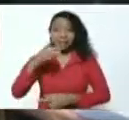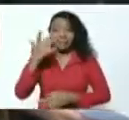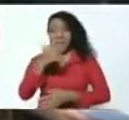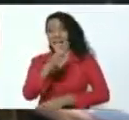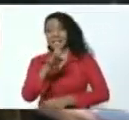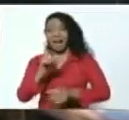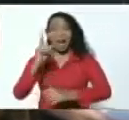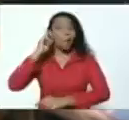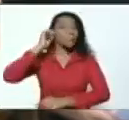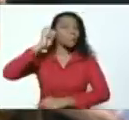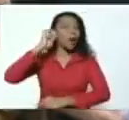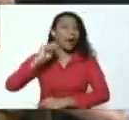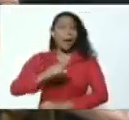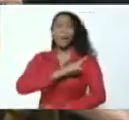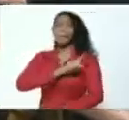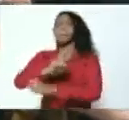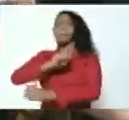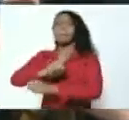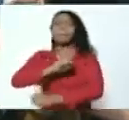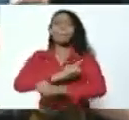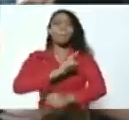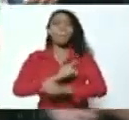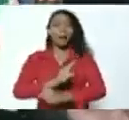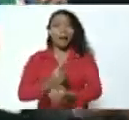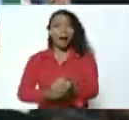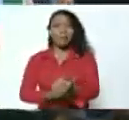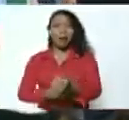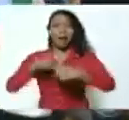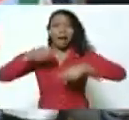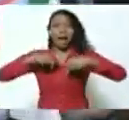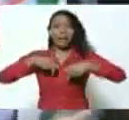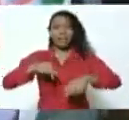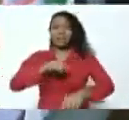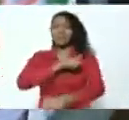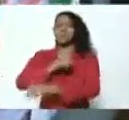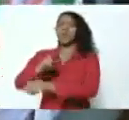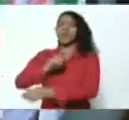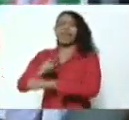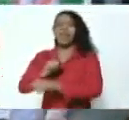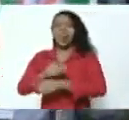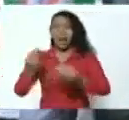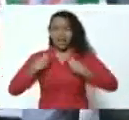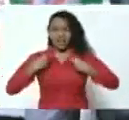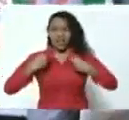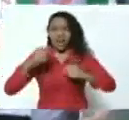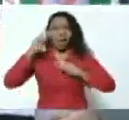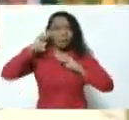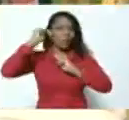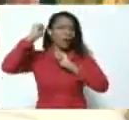mujeres mandando aquí. Las hermanas acá mandando. ¡Que vivan las mujeres!